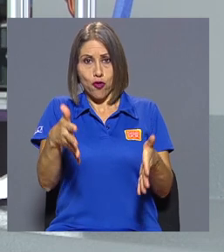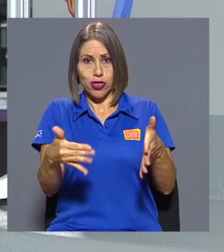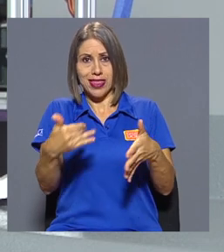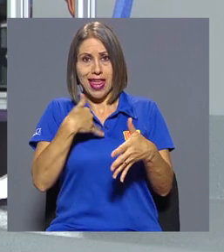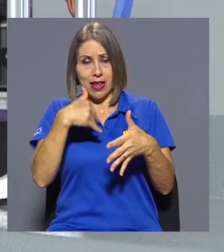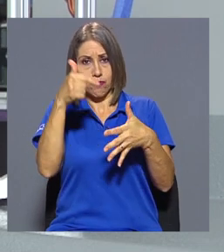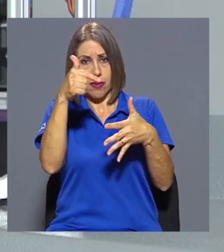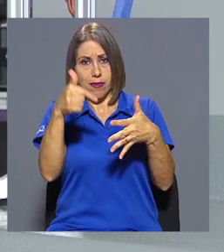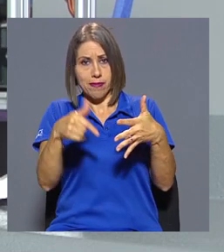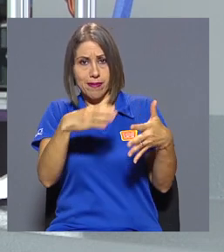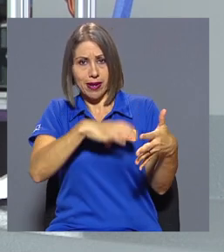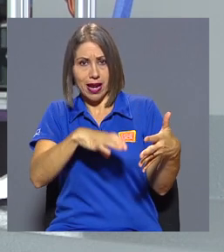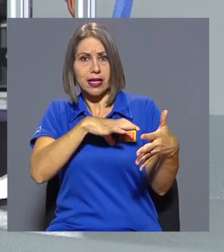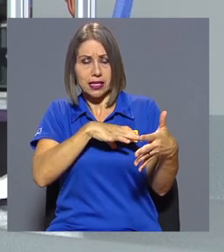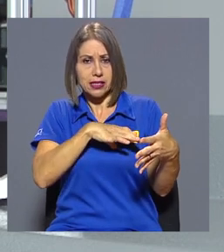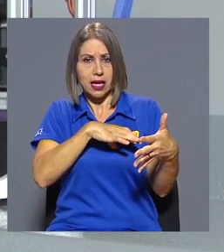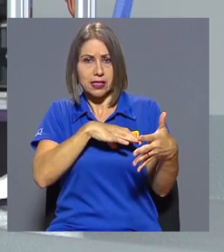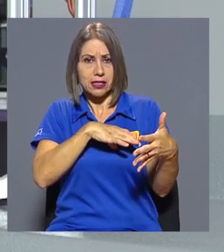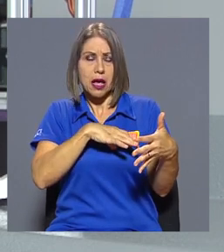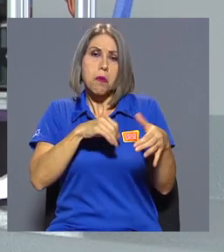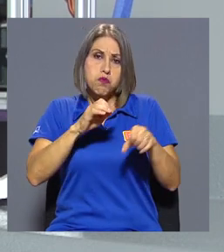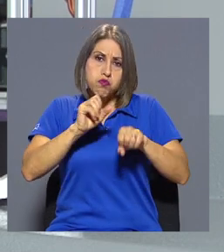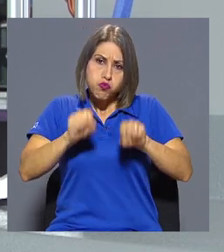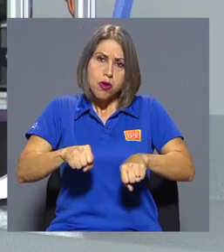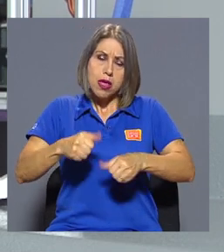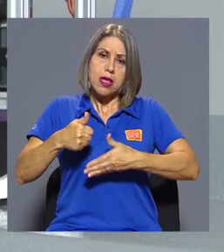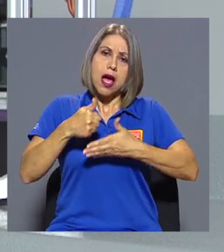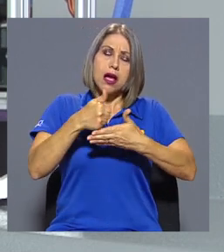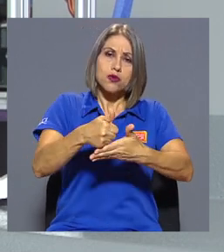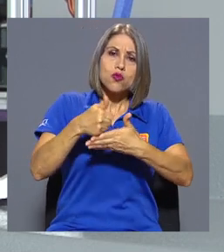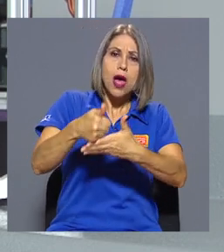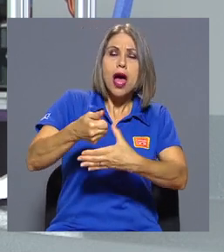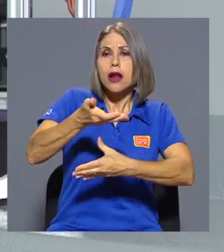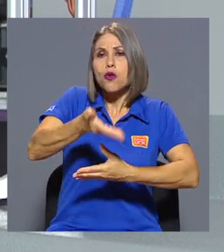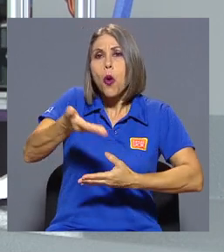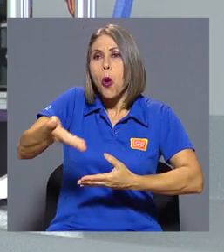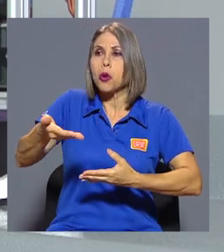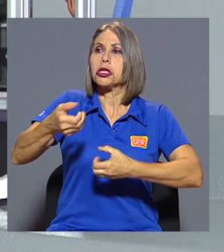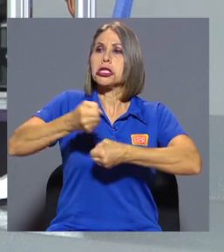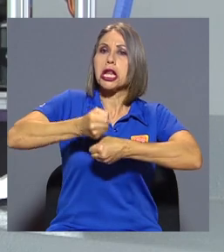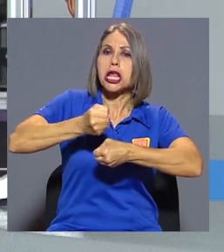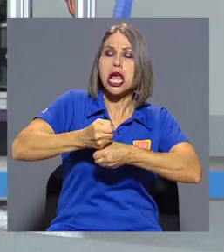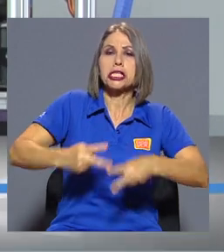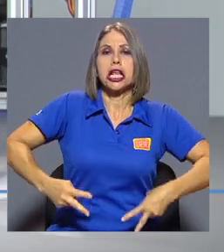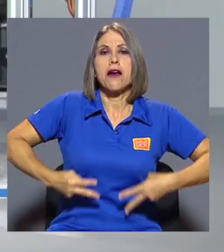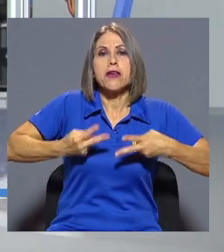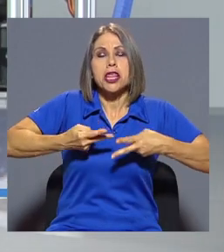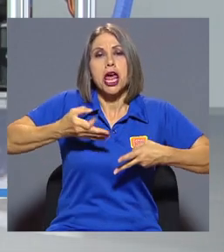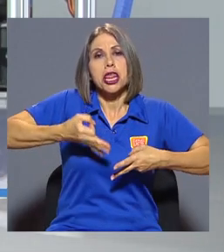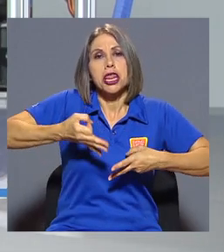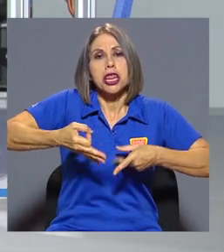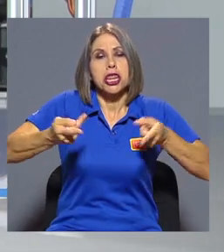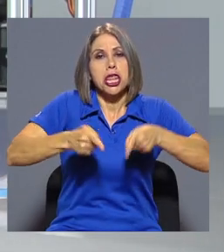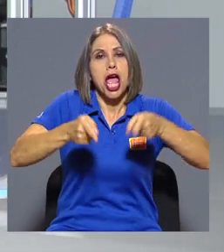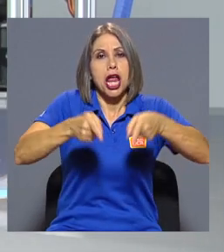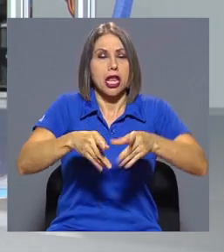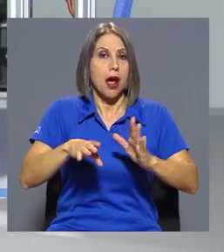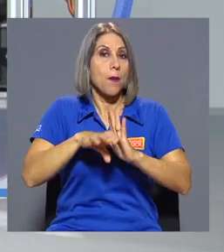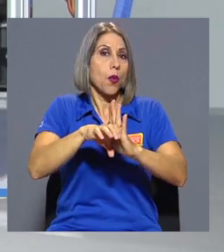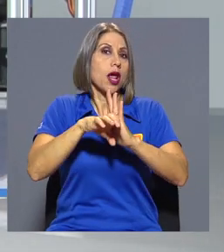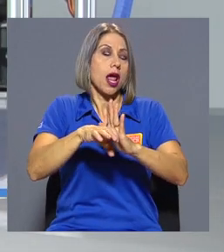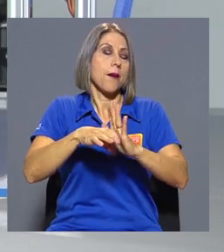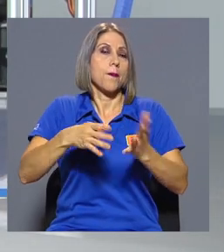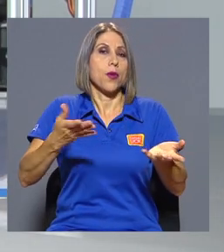robot le va a permitir ayudar en tareas de la vida diaria, como en una cocina, en una